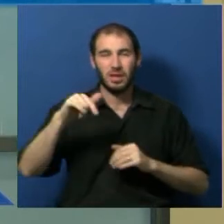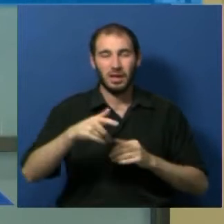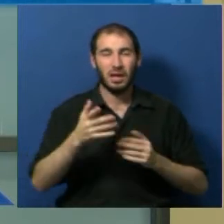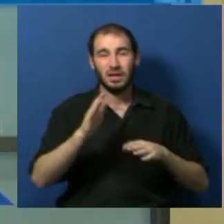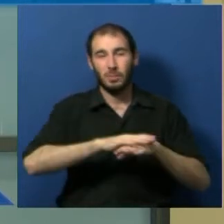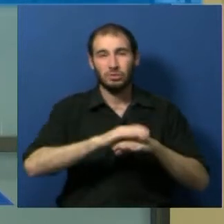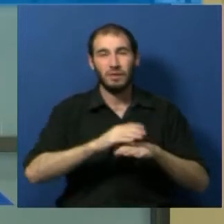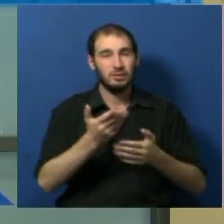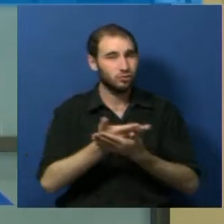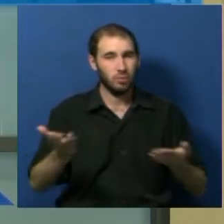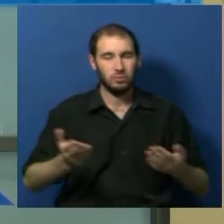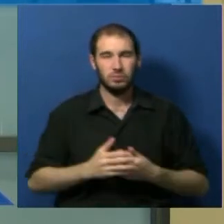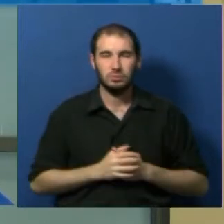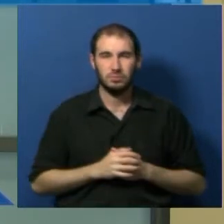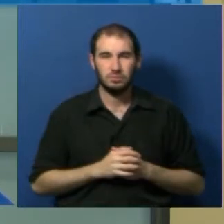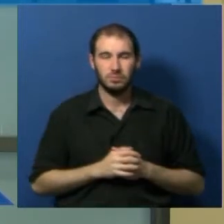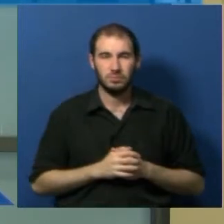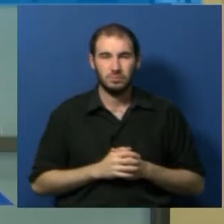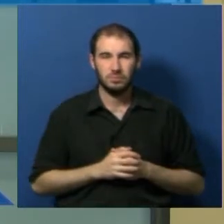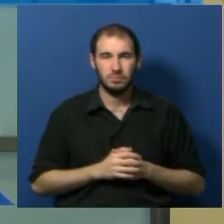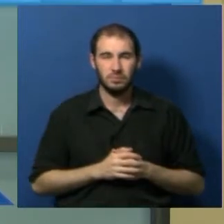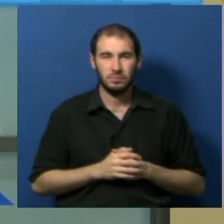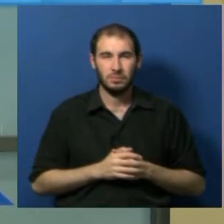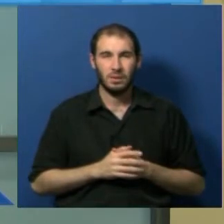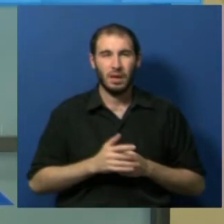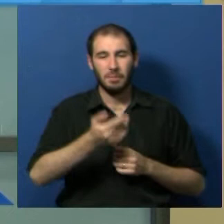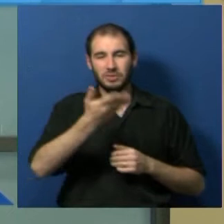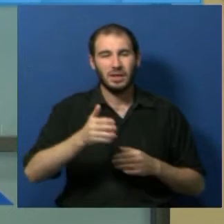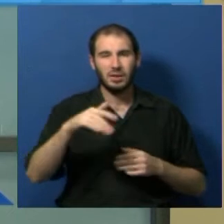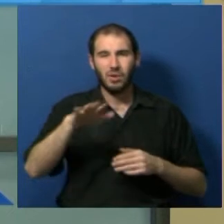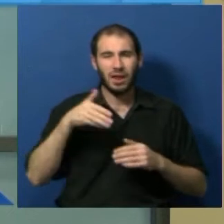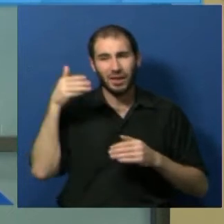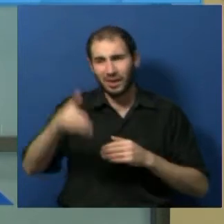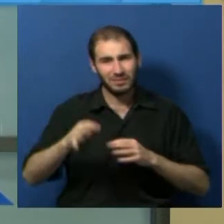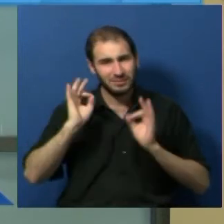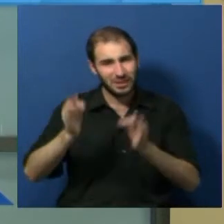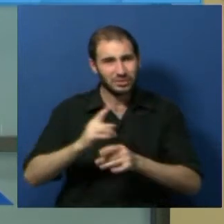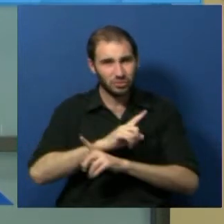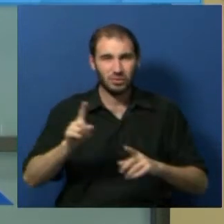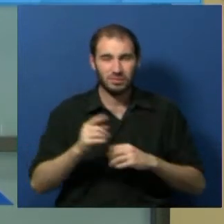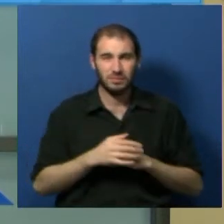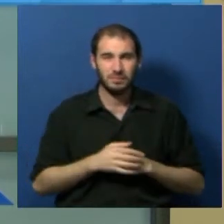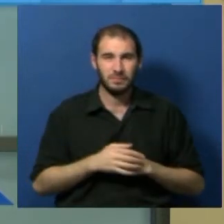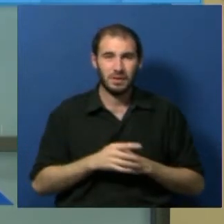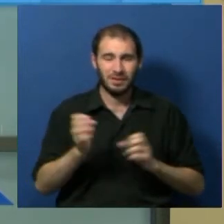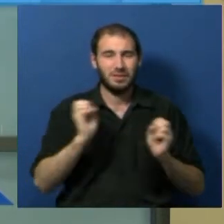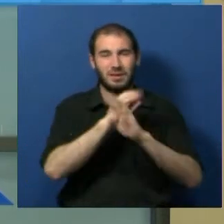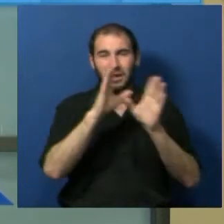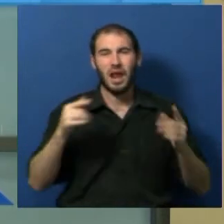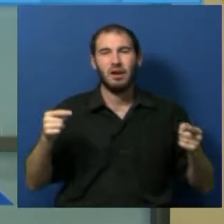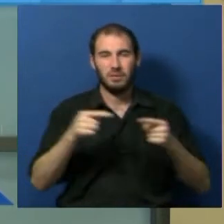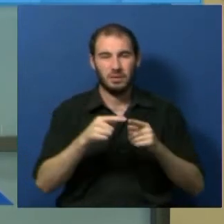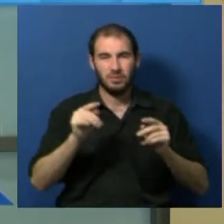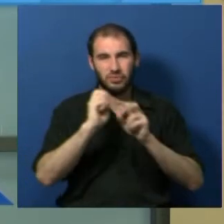involucran absolutamente a todos y que menos chicos lleguen a ese lugar. La intención es muy clara